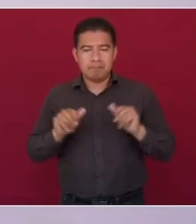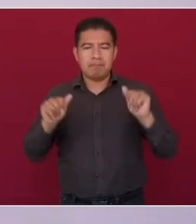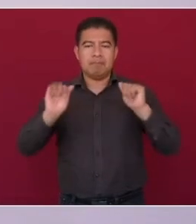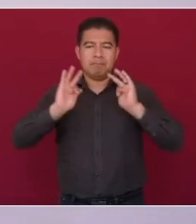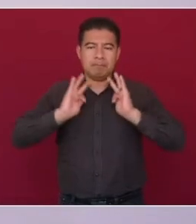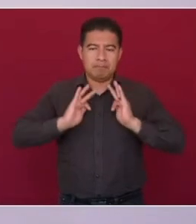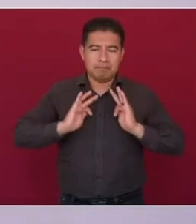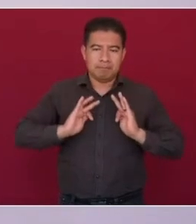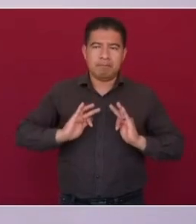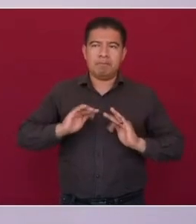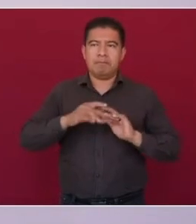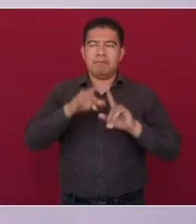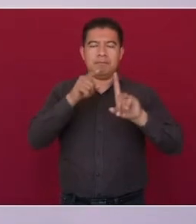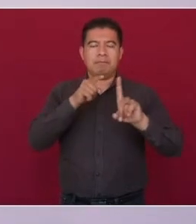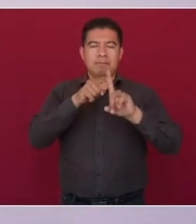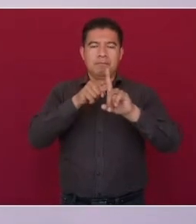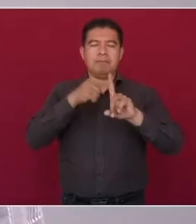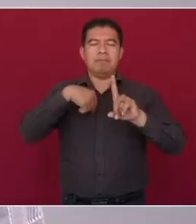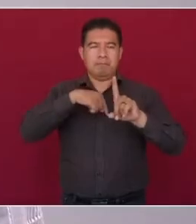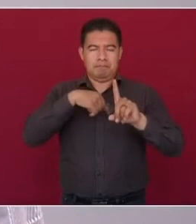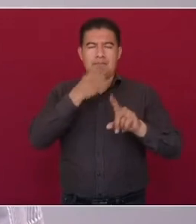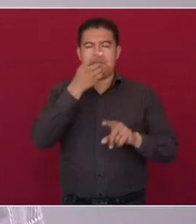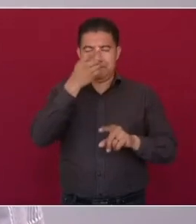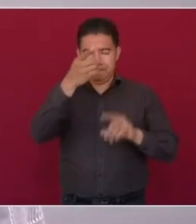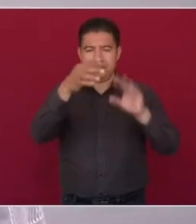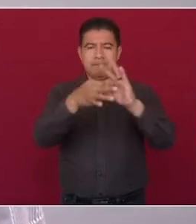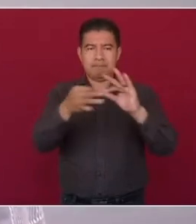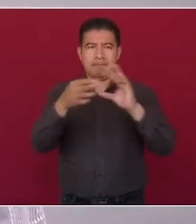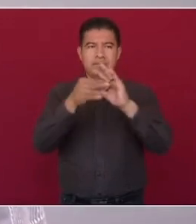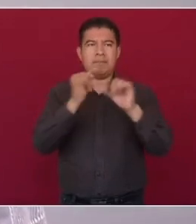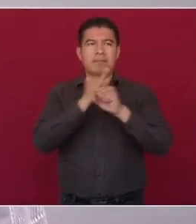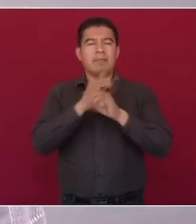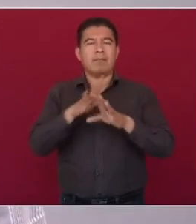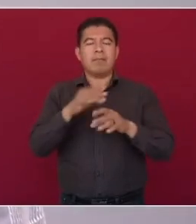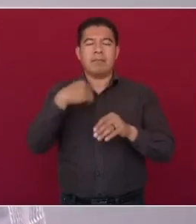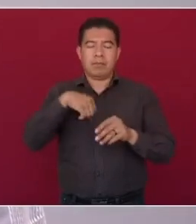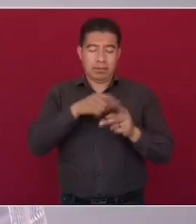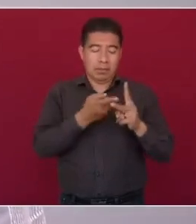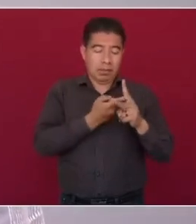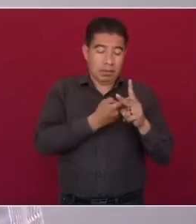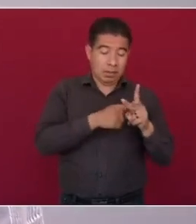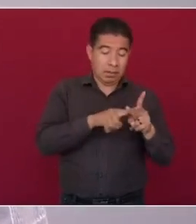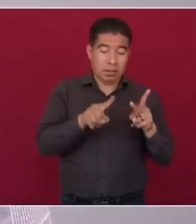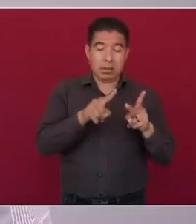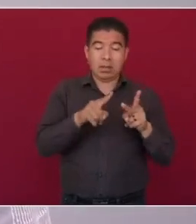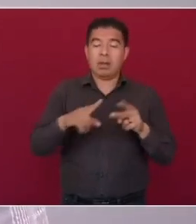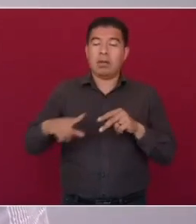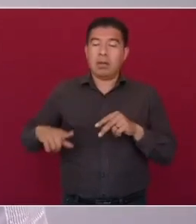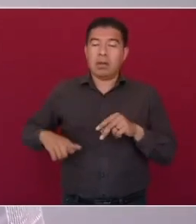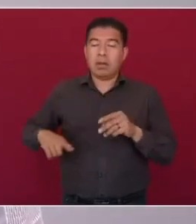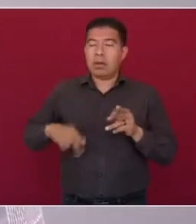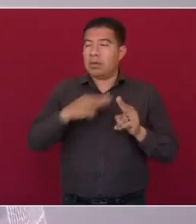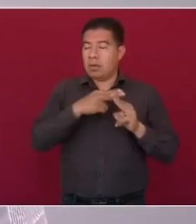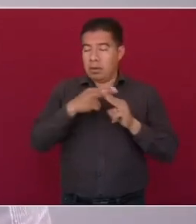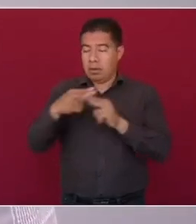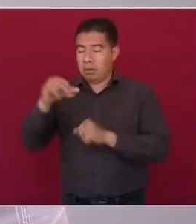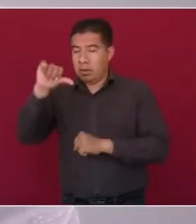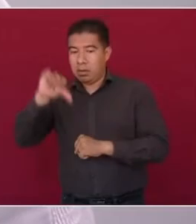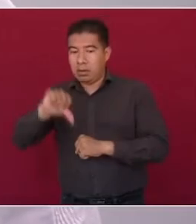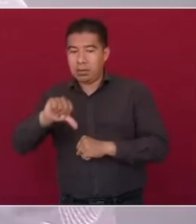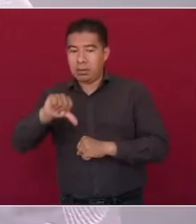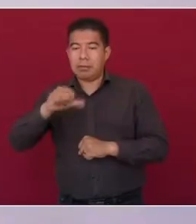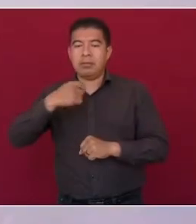tranquilidad. Al respecto, puedo informar que desde el inicio de nuestro gobierno hasta la actualidad